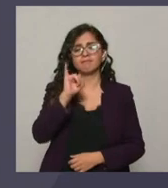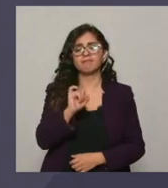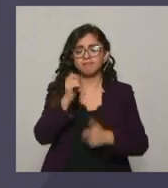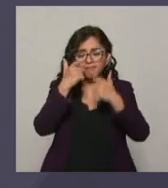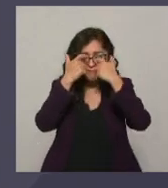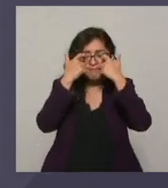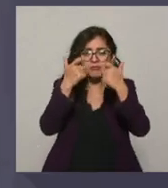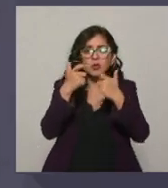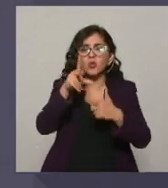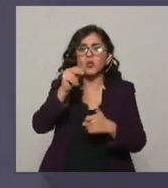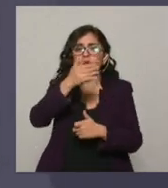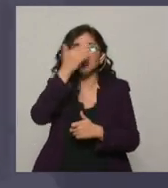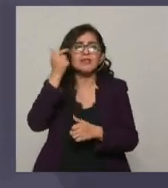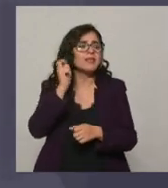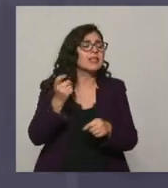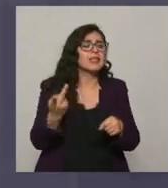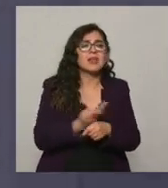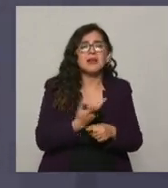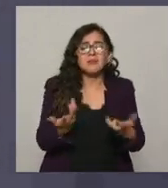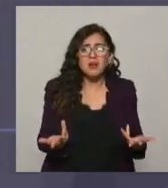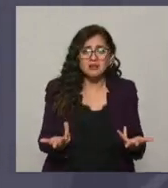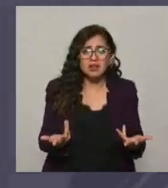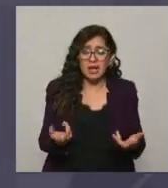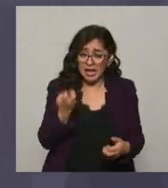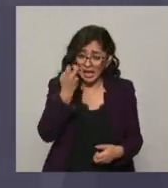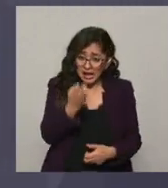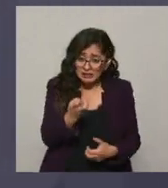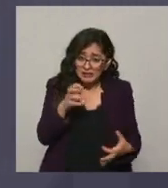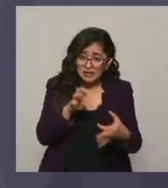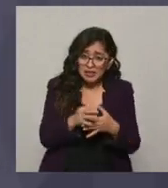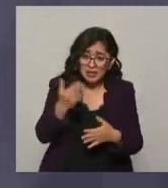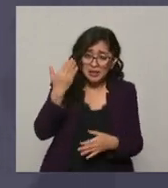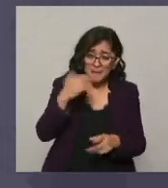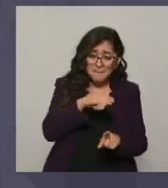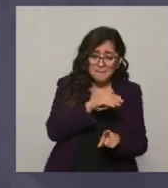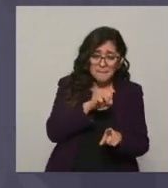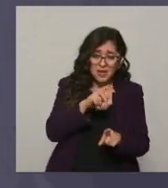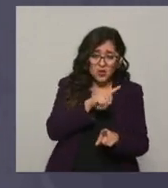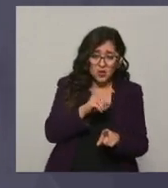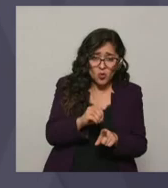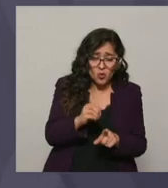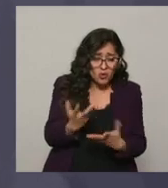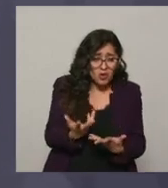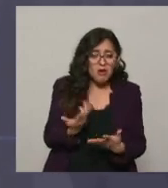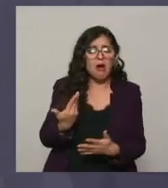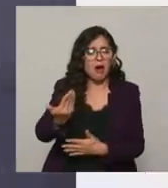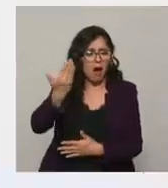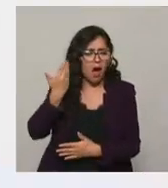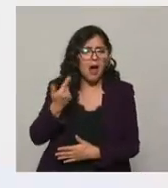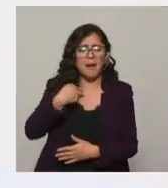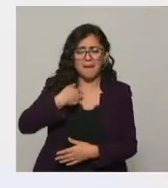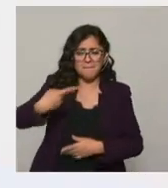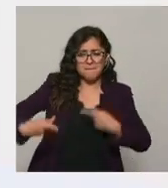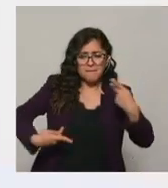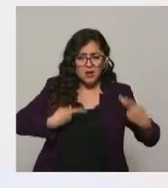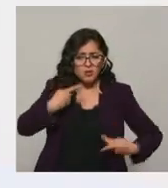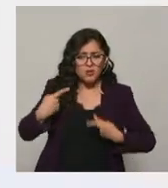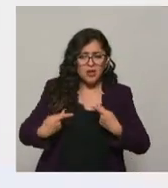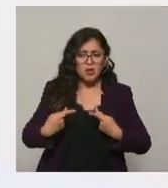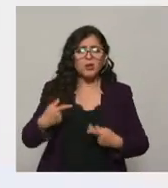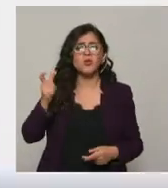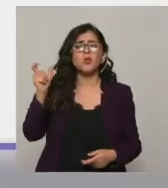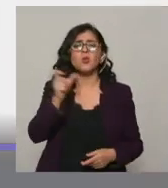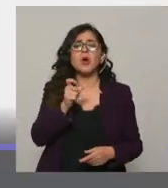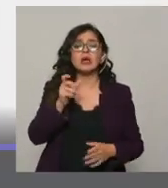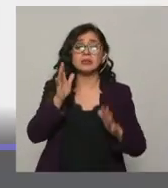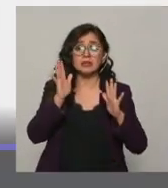porque no sabes quién te va a salir. O sea, esta situación que pasó del Me Too, yo en algún momento a mí me preguntaron, y